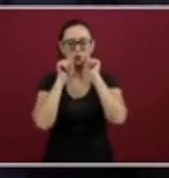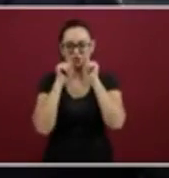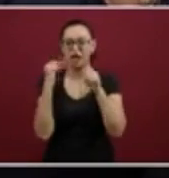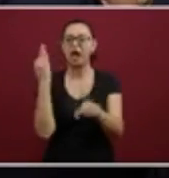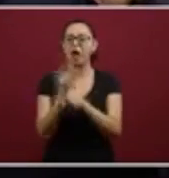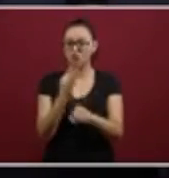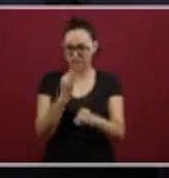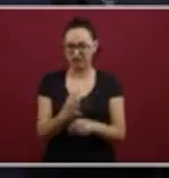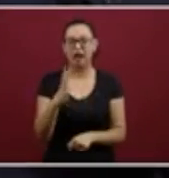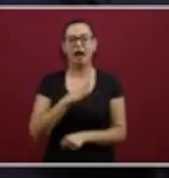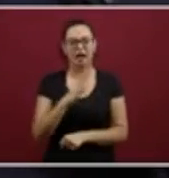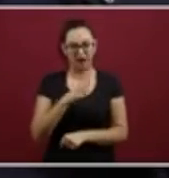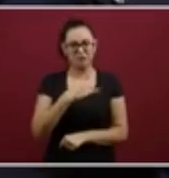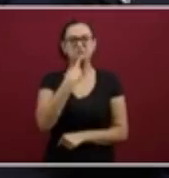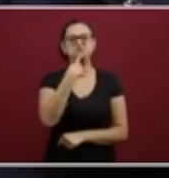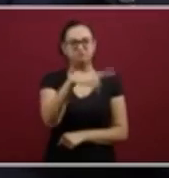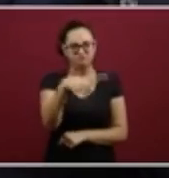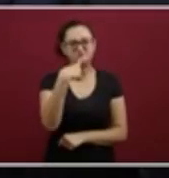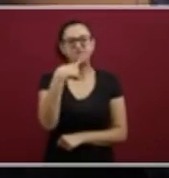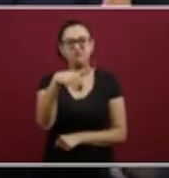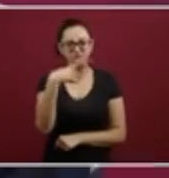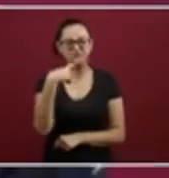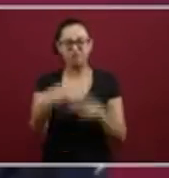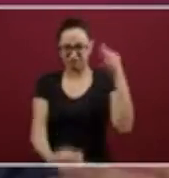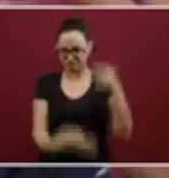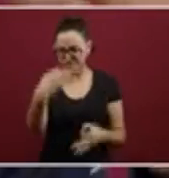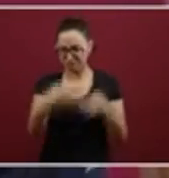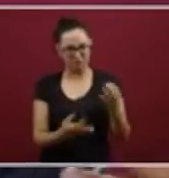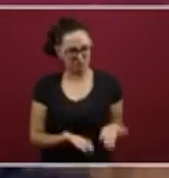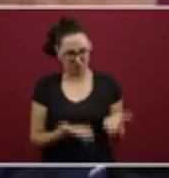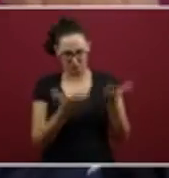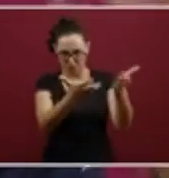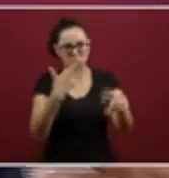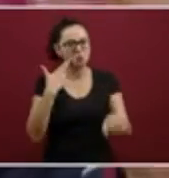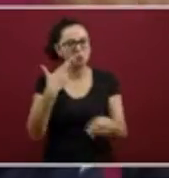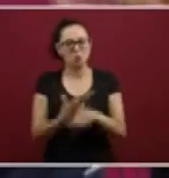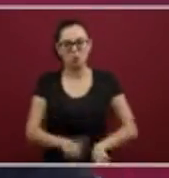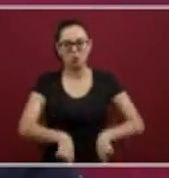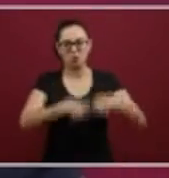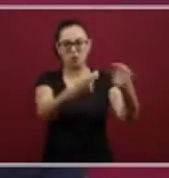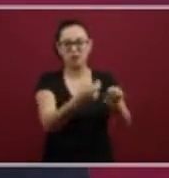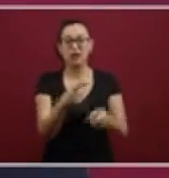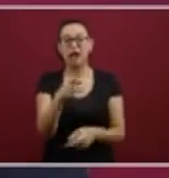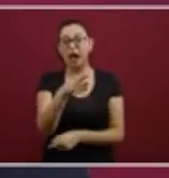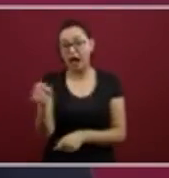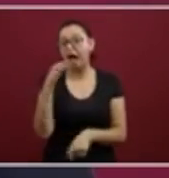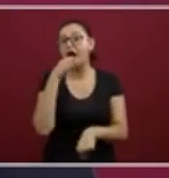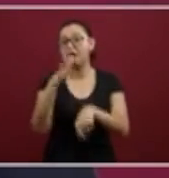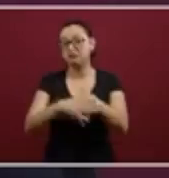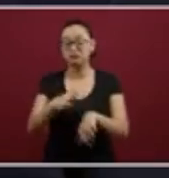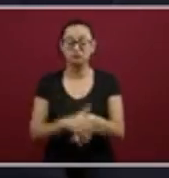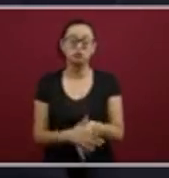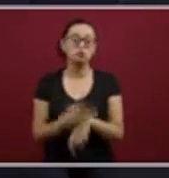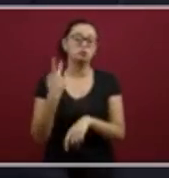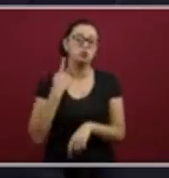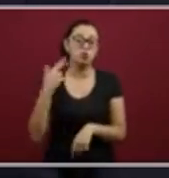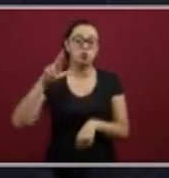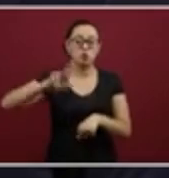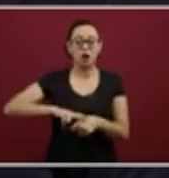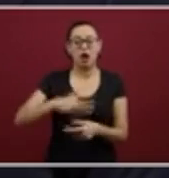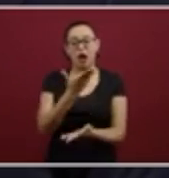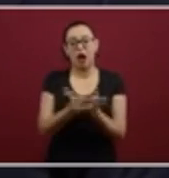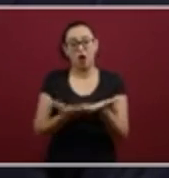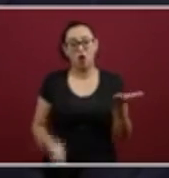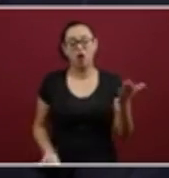Les aviso de que ya lo que era la Procuraduría se llama